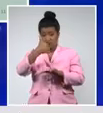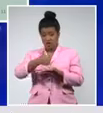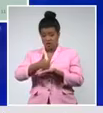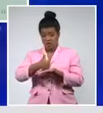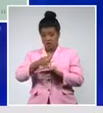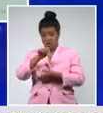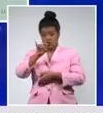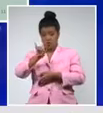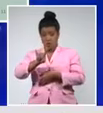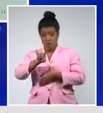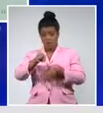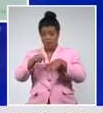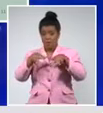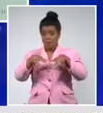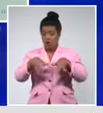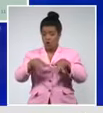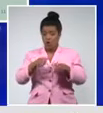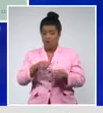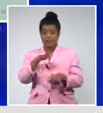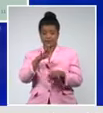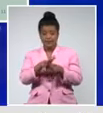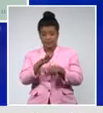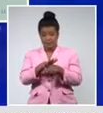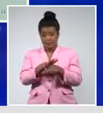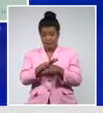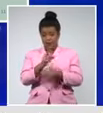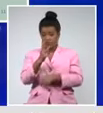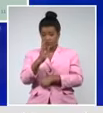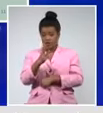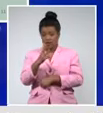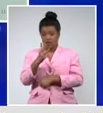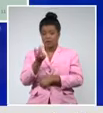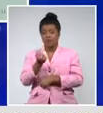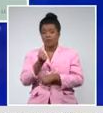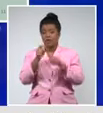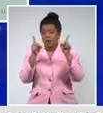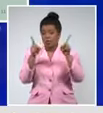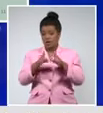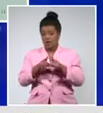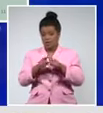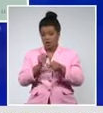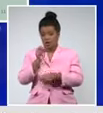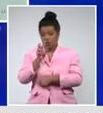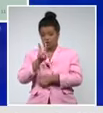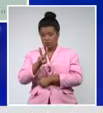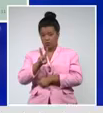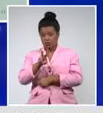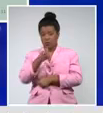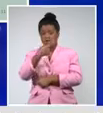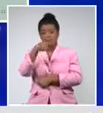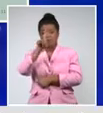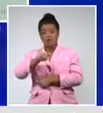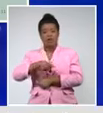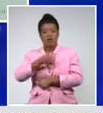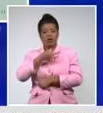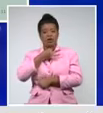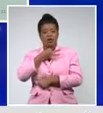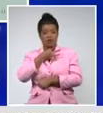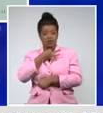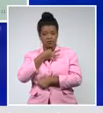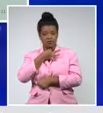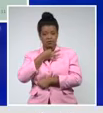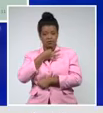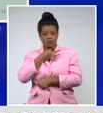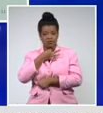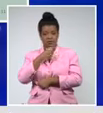Morón, Chambas con 3, Bolivia con 2 y 1 de enero y Ciro Redondo un caso